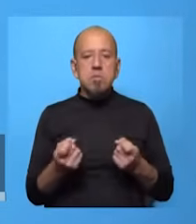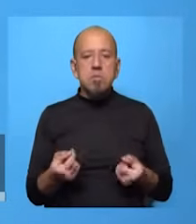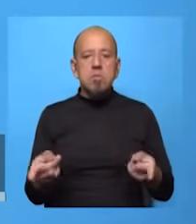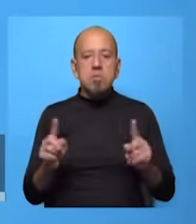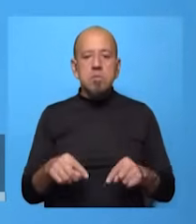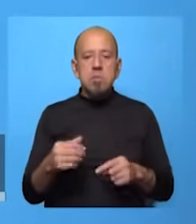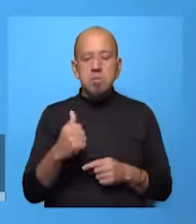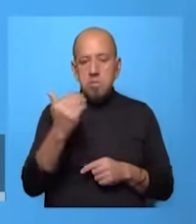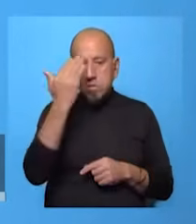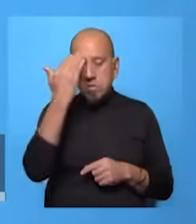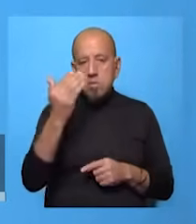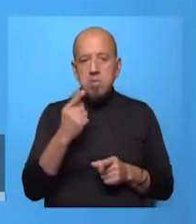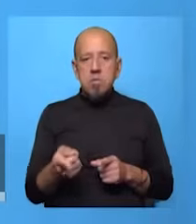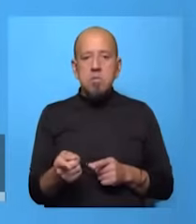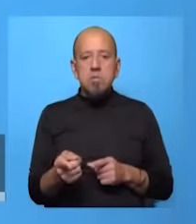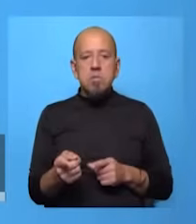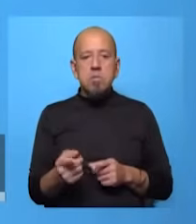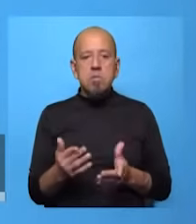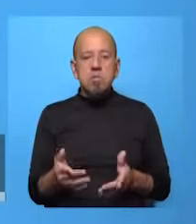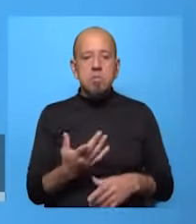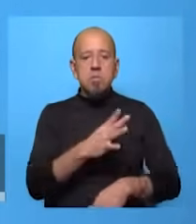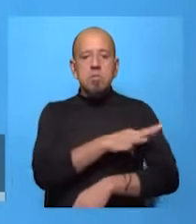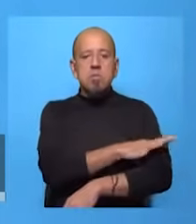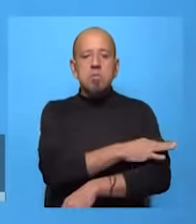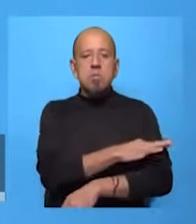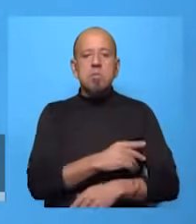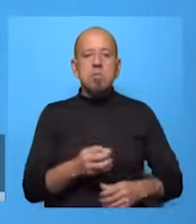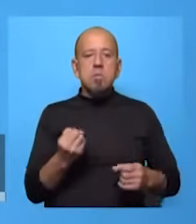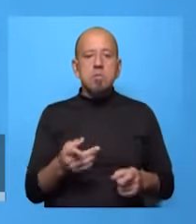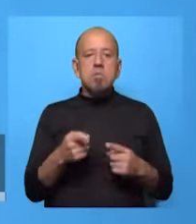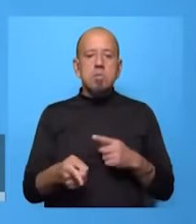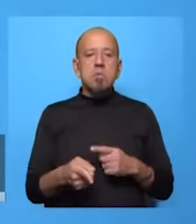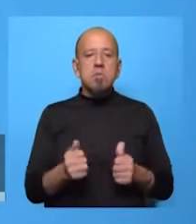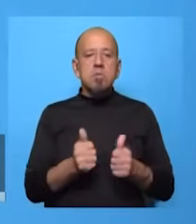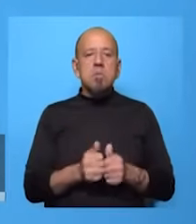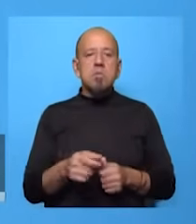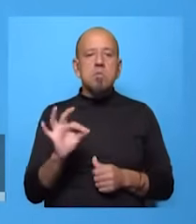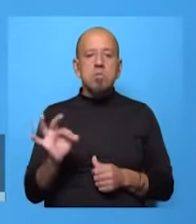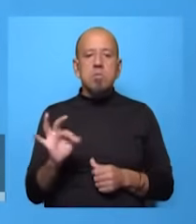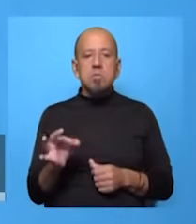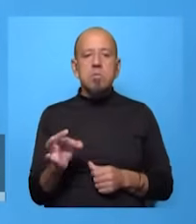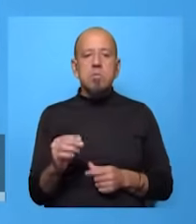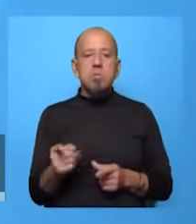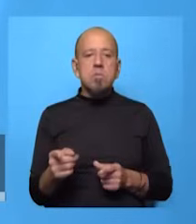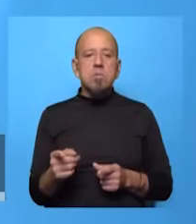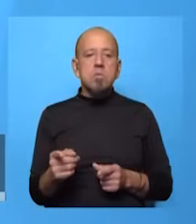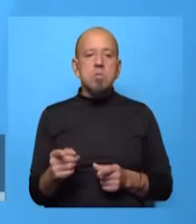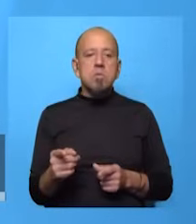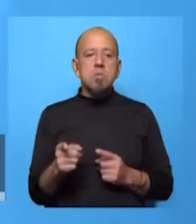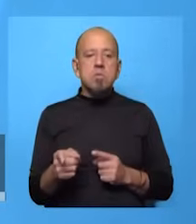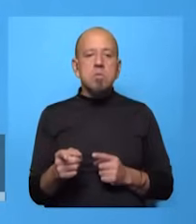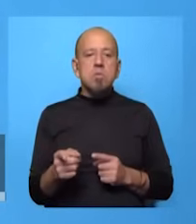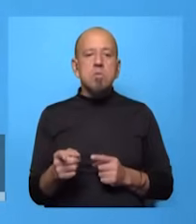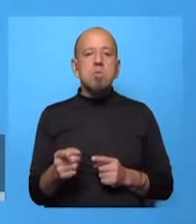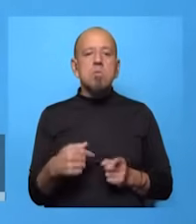frente amplio se necesita que vuelva de la mano de orsi y por eso yo los voy a acompañar hasta octubre yo les voy a acompañar hasta